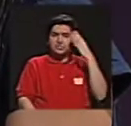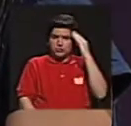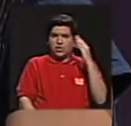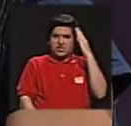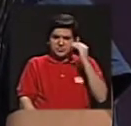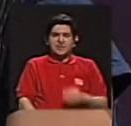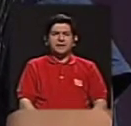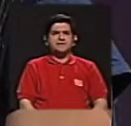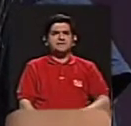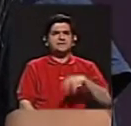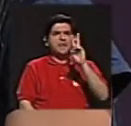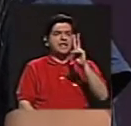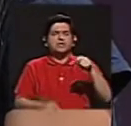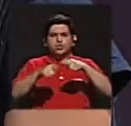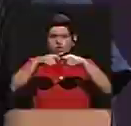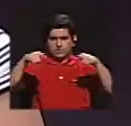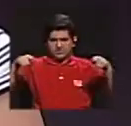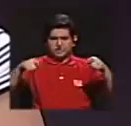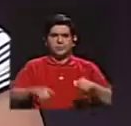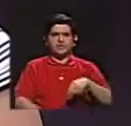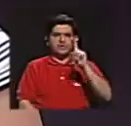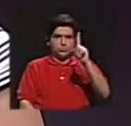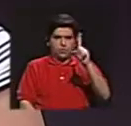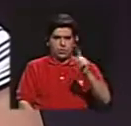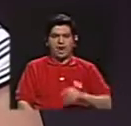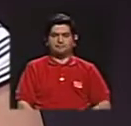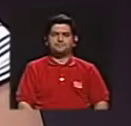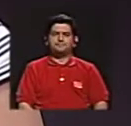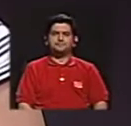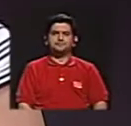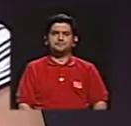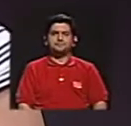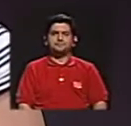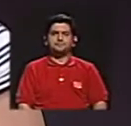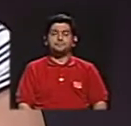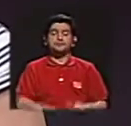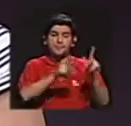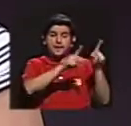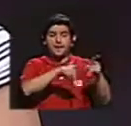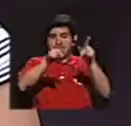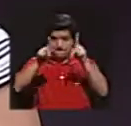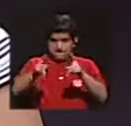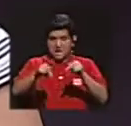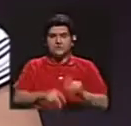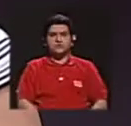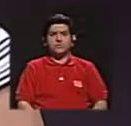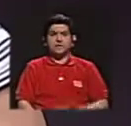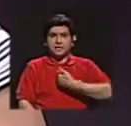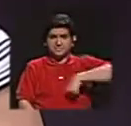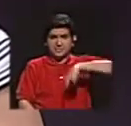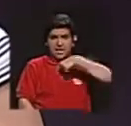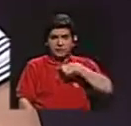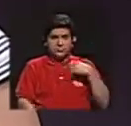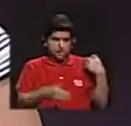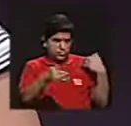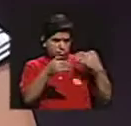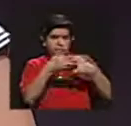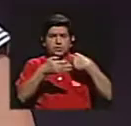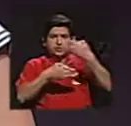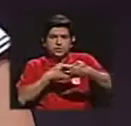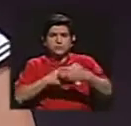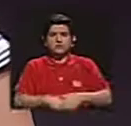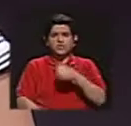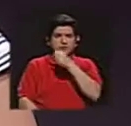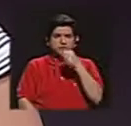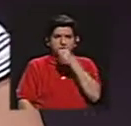digamos, en dos dimensiones. Una a nivel de las personas, por ejemplo, que se nos acercaban después de un concierto